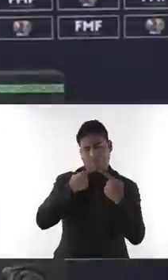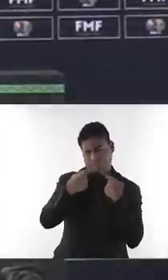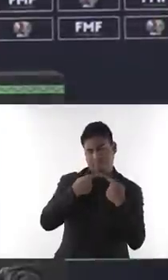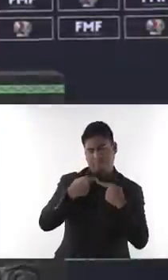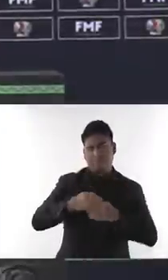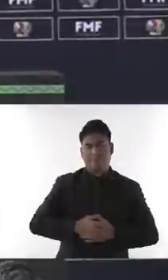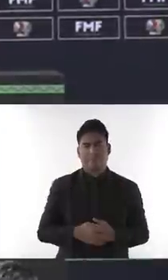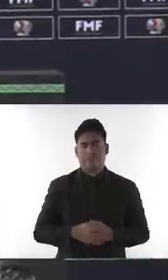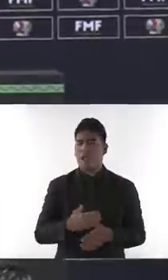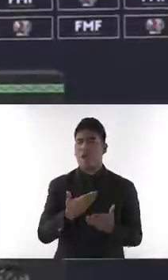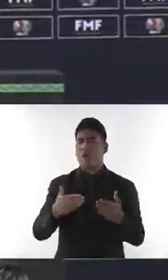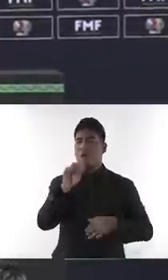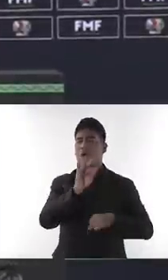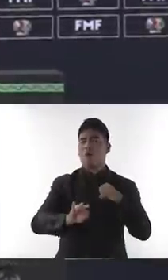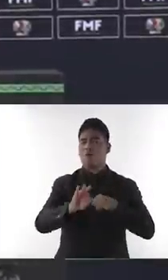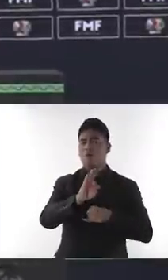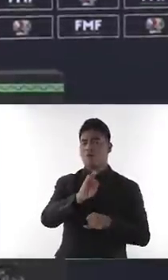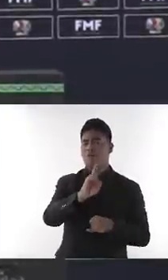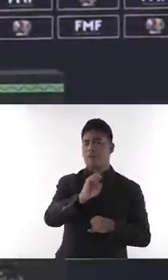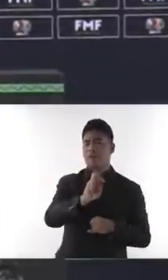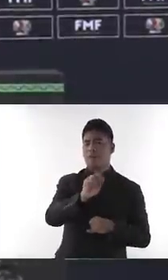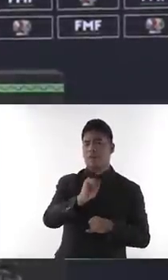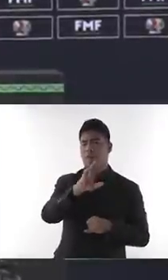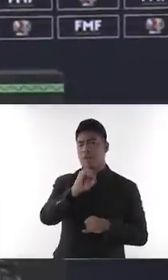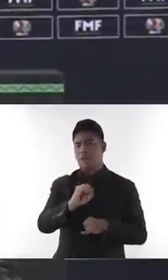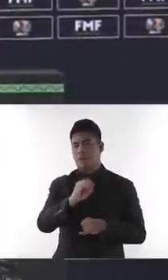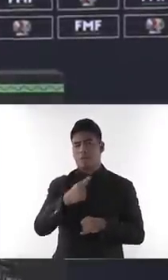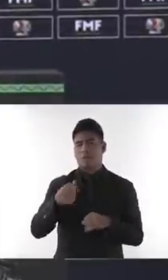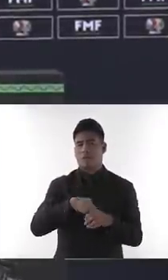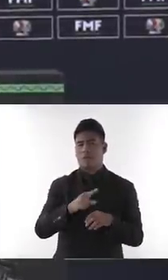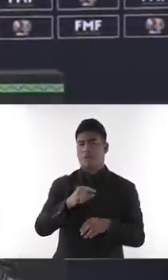Cerramos con Federico Olvera de Radio 13.